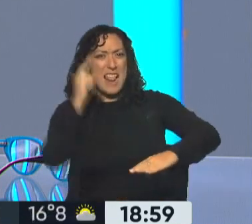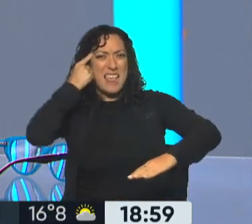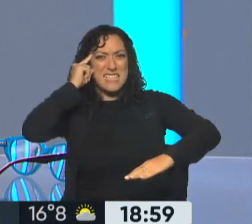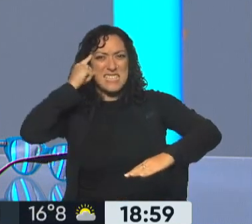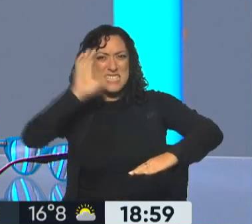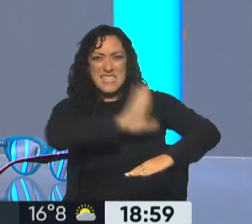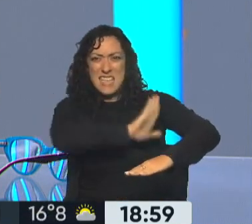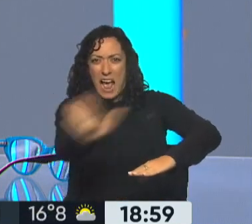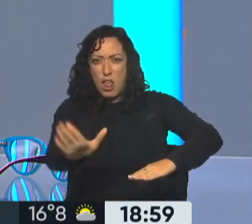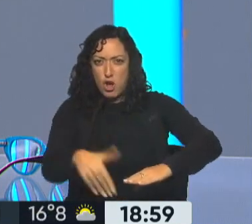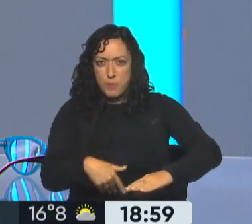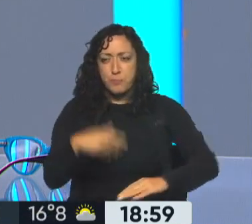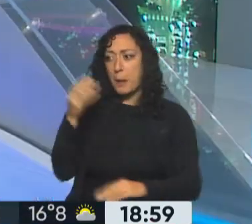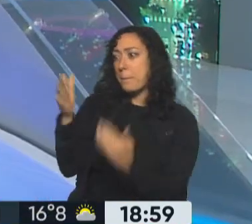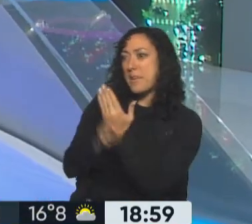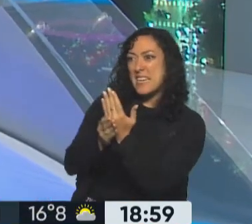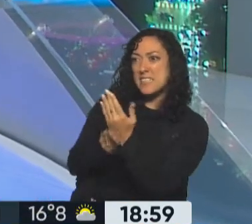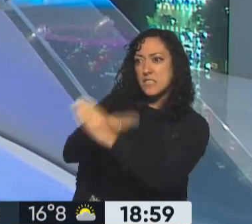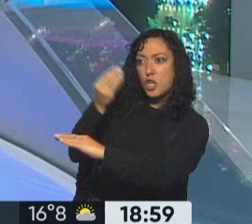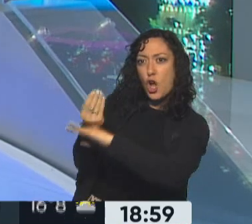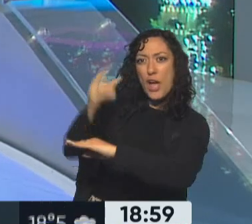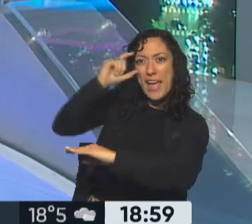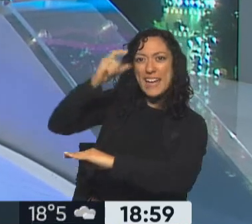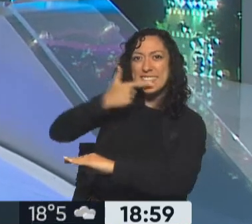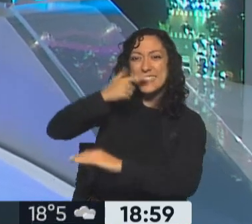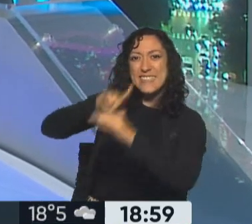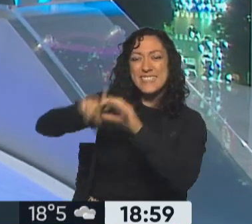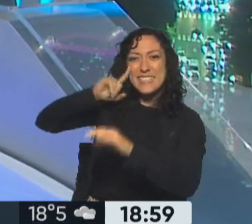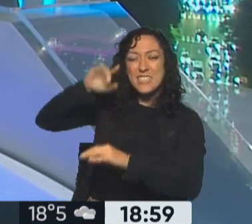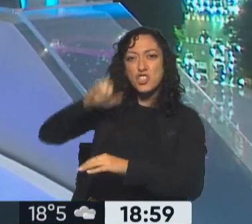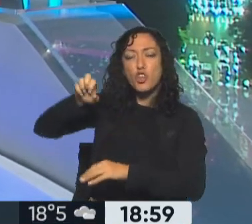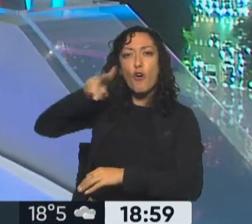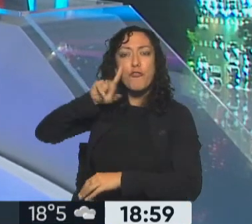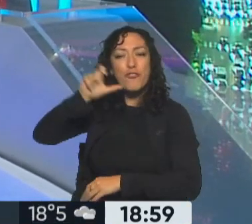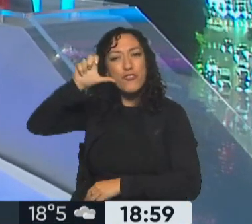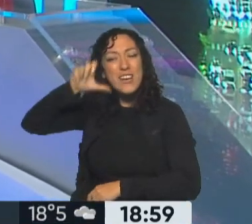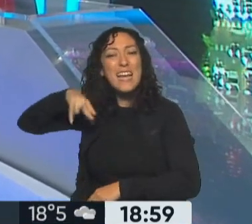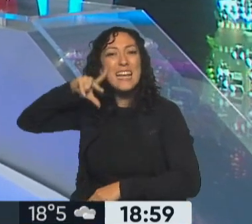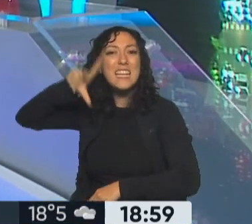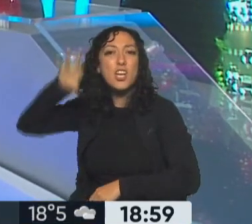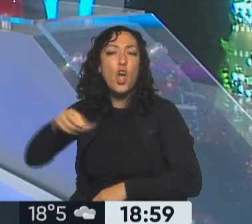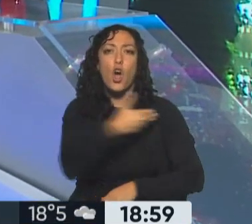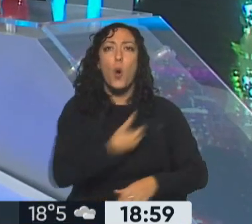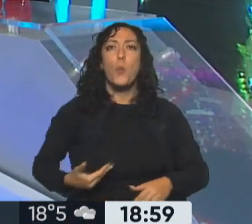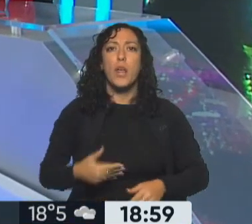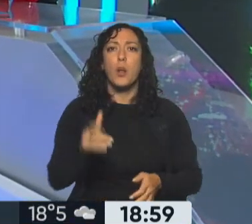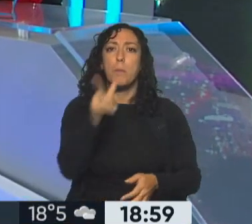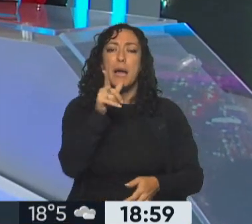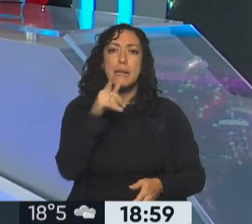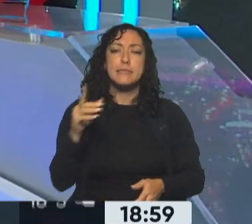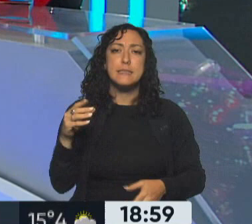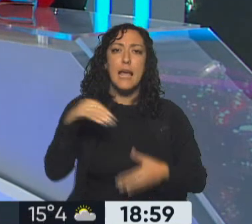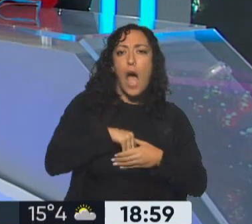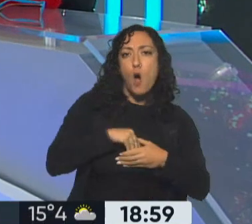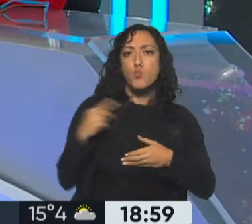loco, ese ministro es esquizofrénico, el gobierno es autista. Todo esto hace referencia, como bien